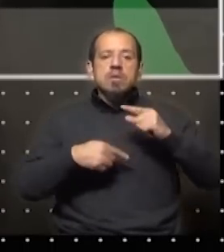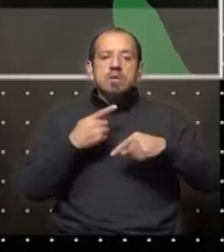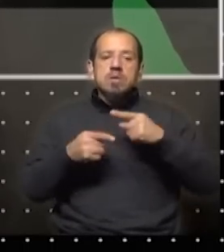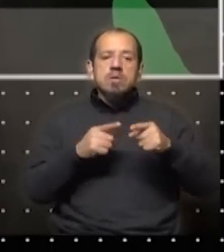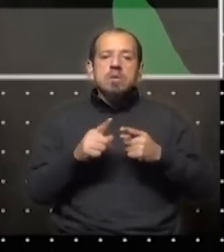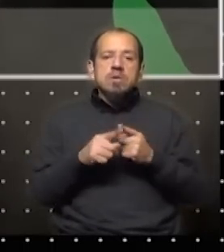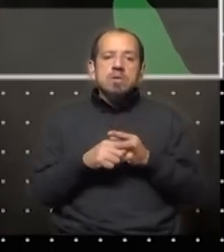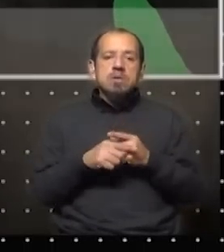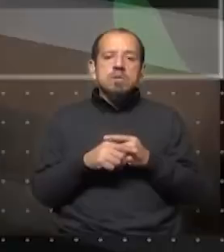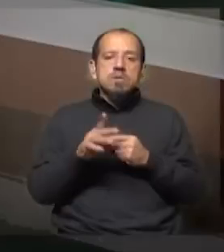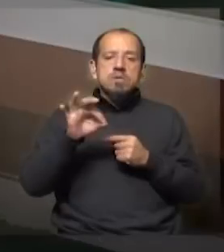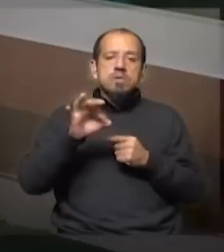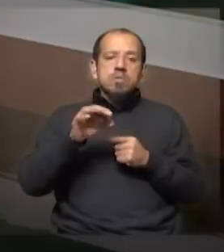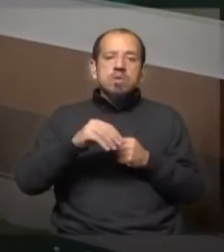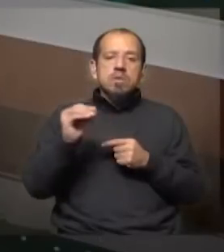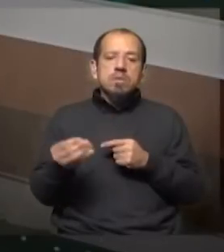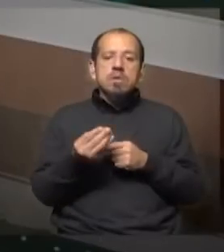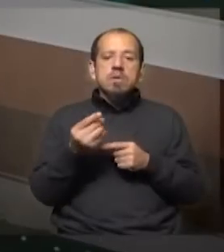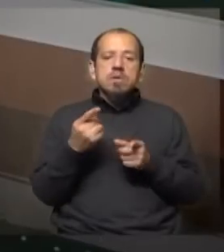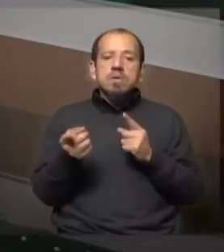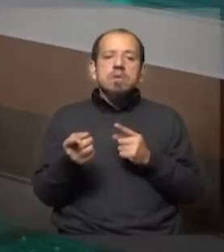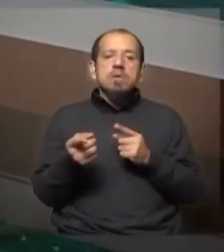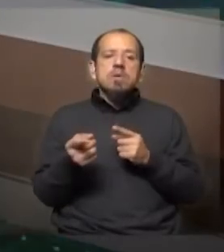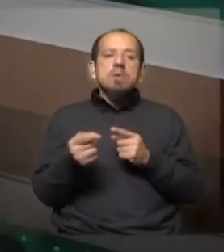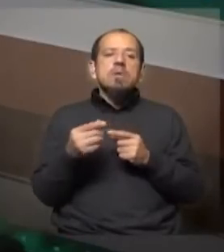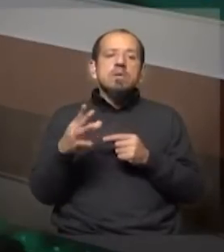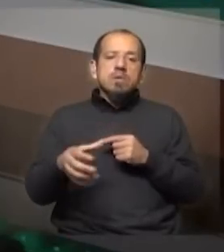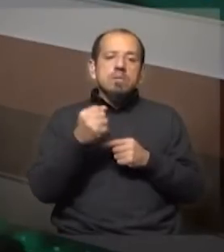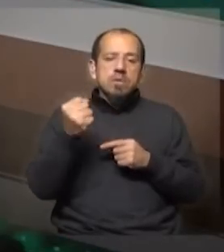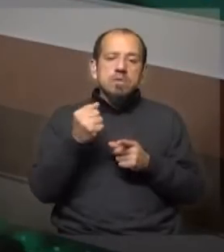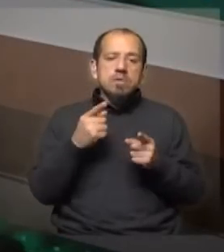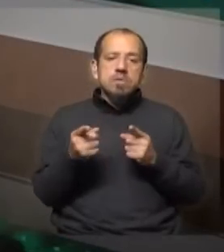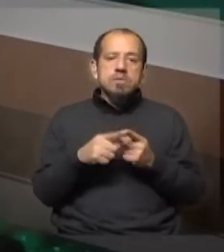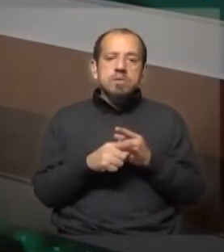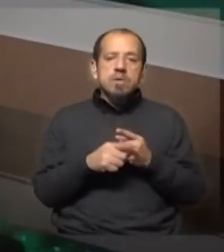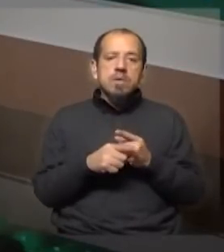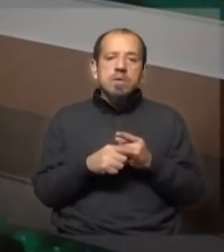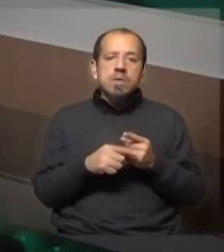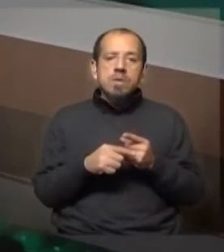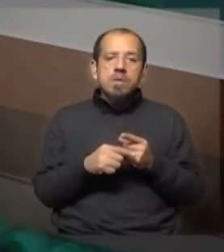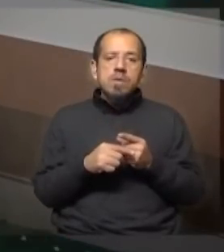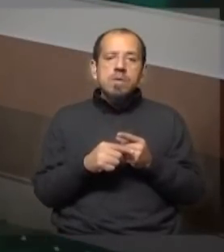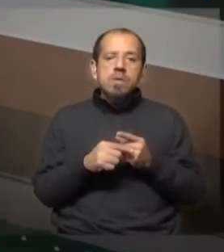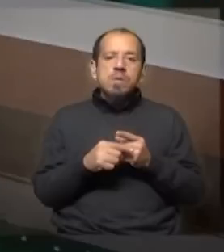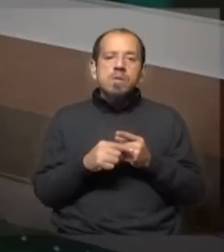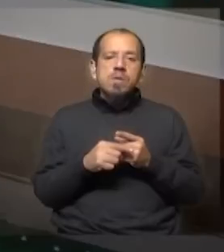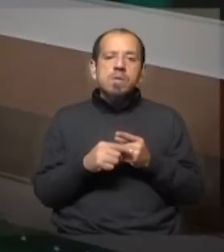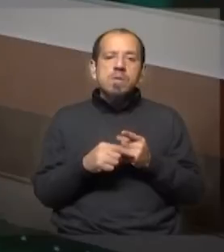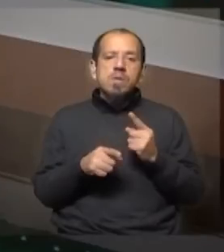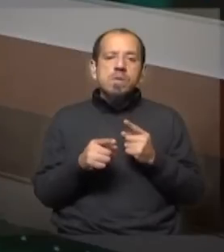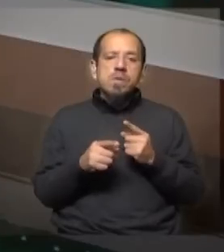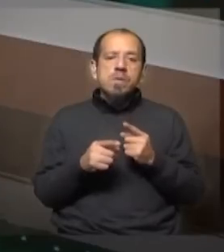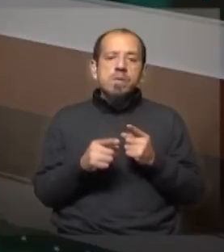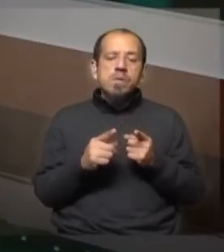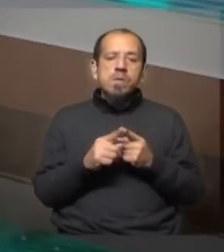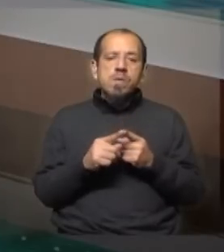50 de haberla perdido Perdón 50 haberlo perdido entonces Este sí quiero Borrar esos años en que